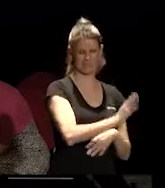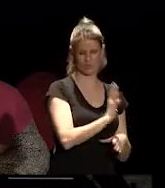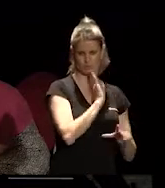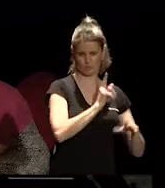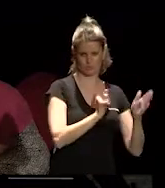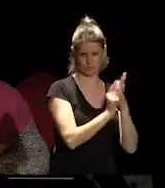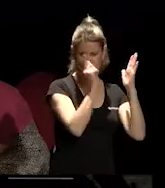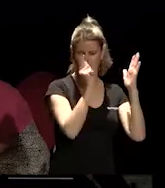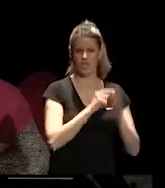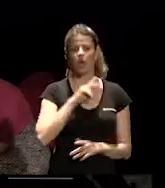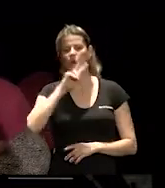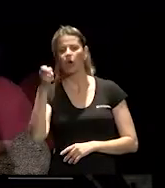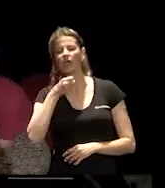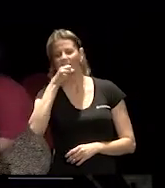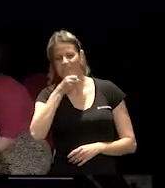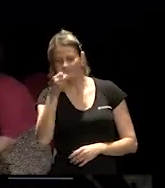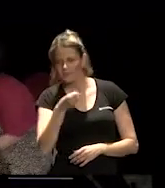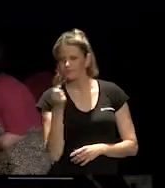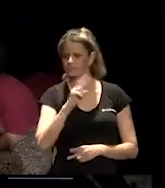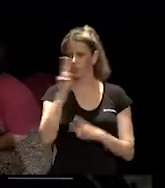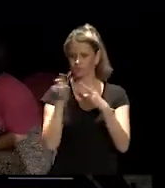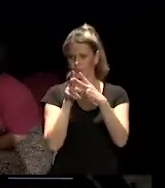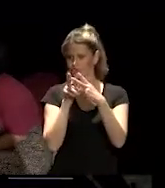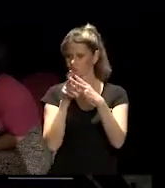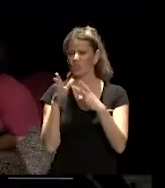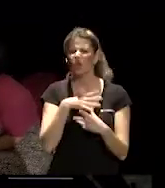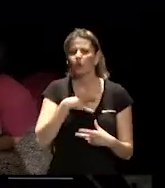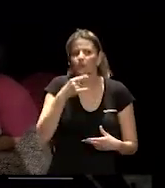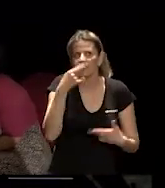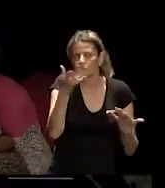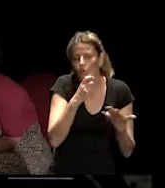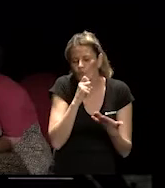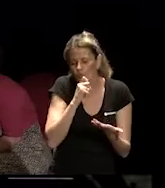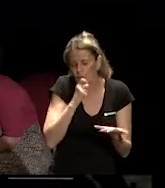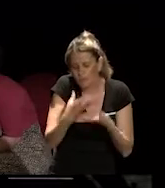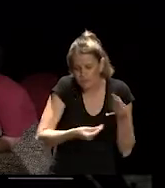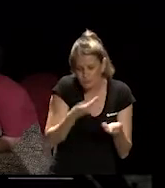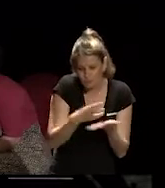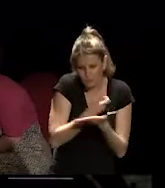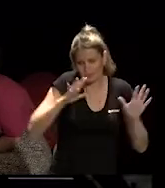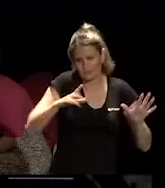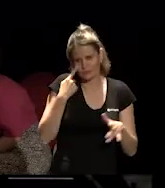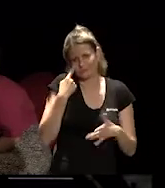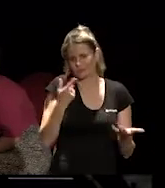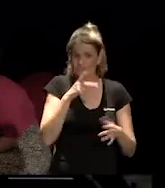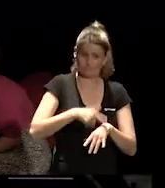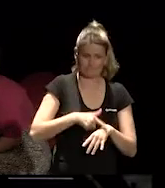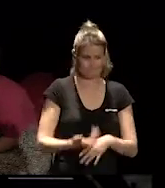cantan. Y bueno, os podría decir cómo hacemos todas estas cosas, pero vamos hacia adelante, que si no me quedo sin